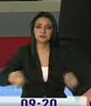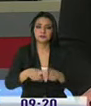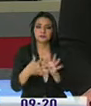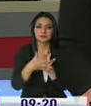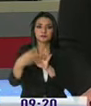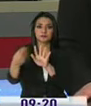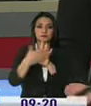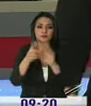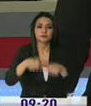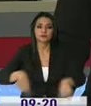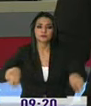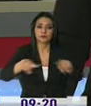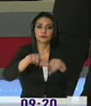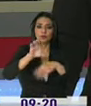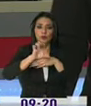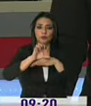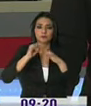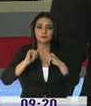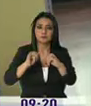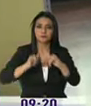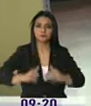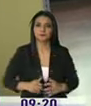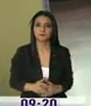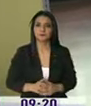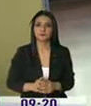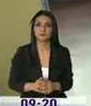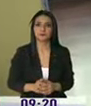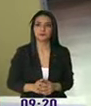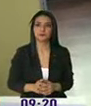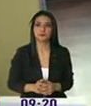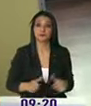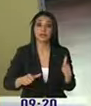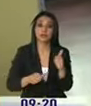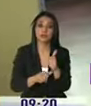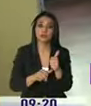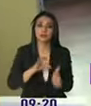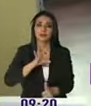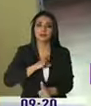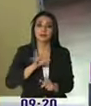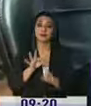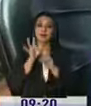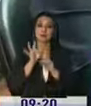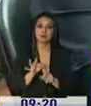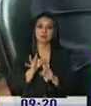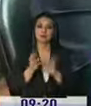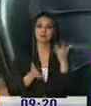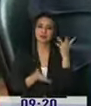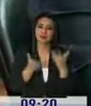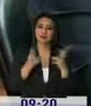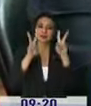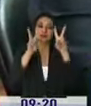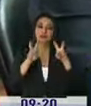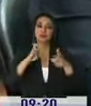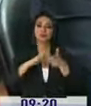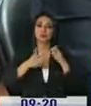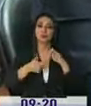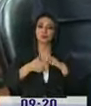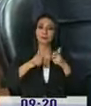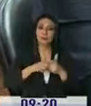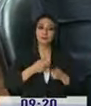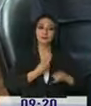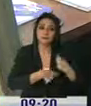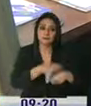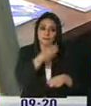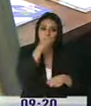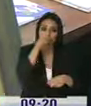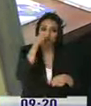replicada en varias zonas del país. Para brindar asesoría técnica especializada ante posibles casos relacionados con la